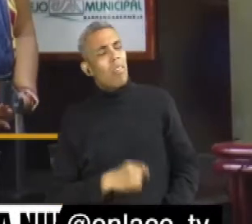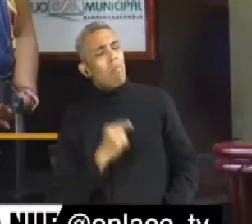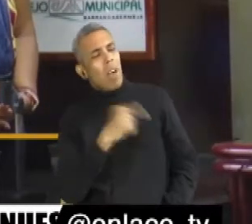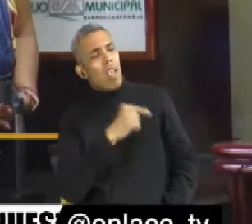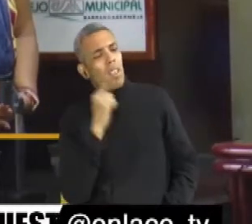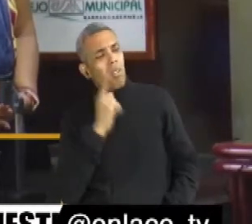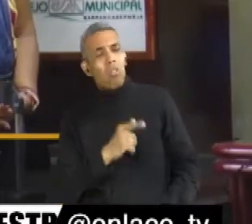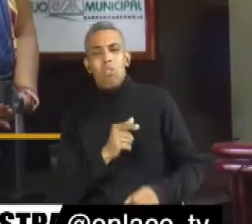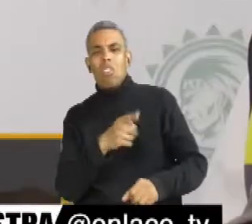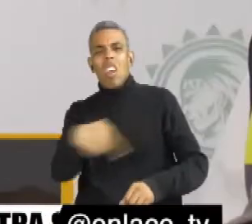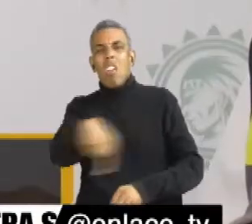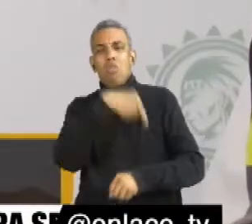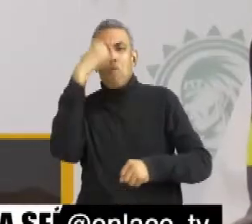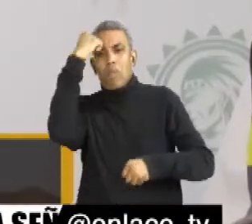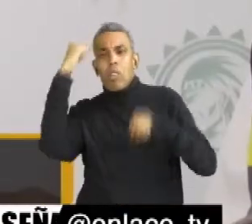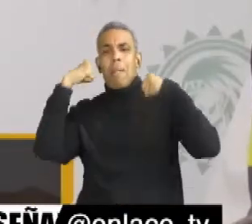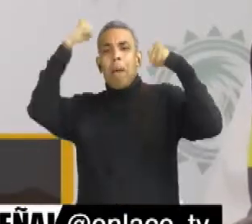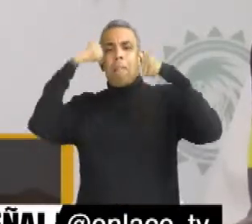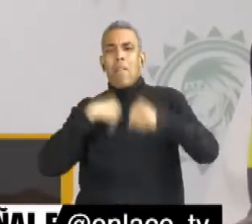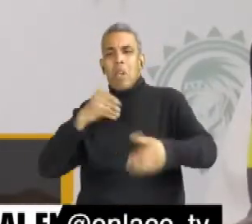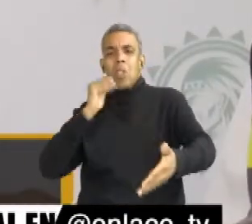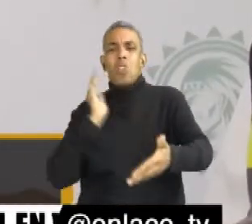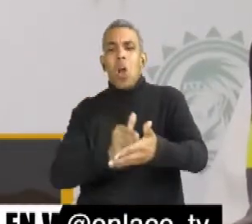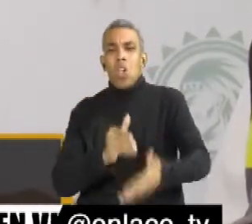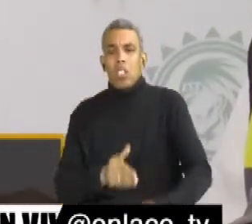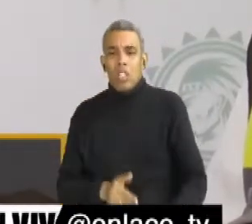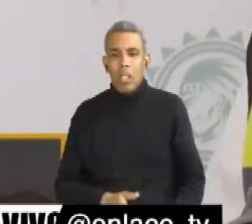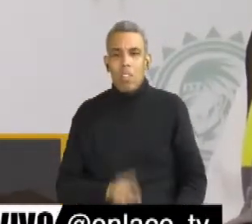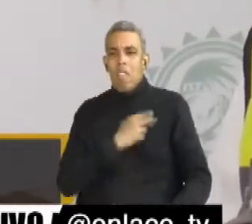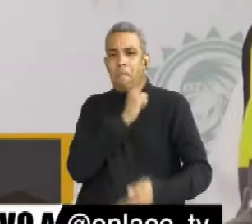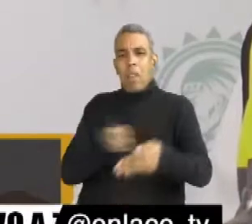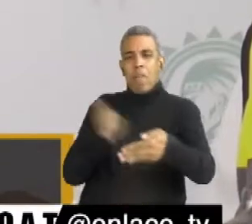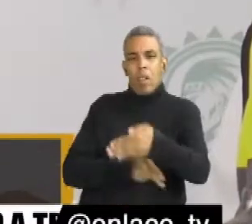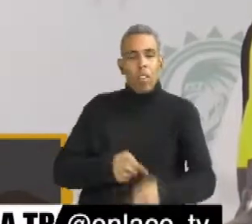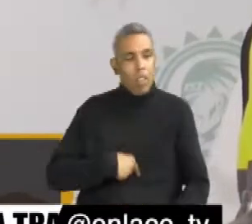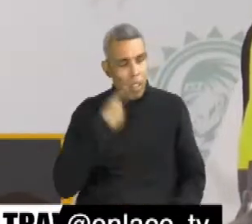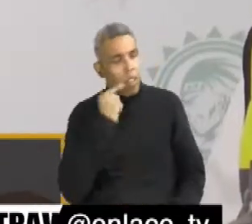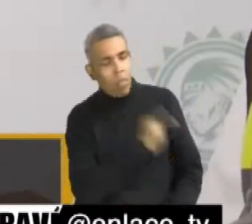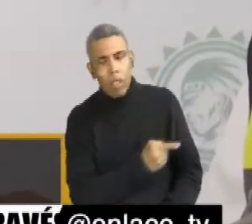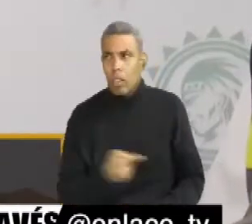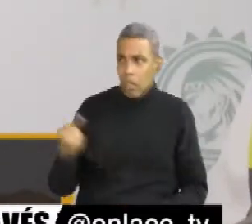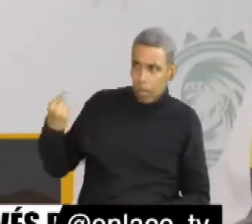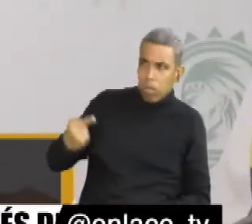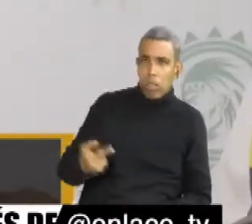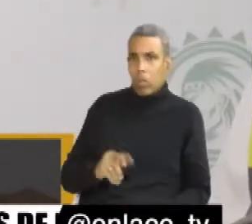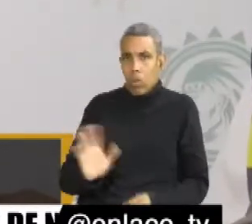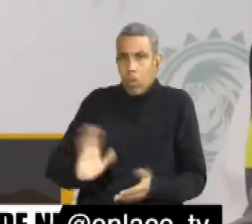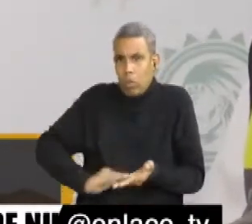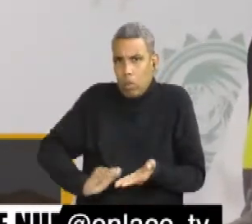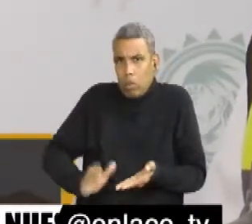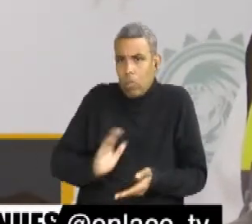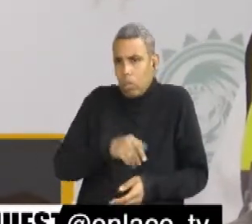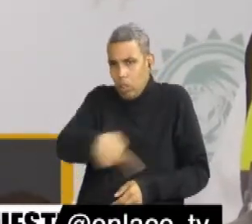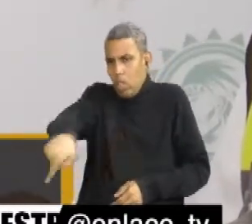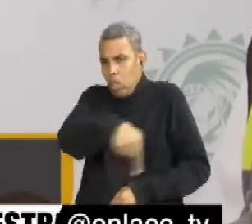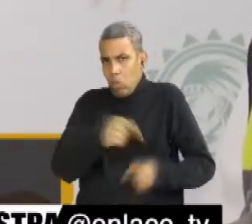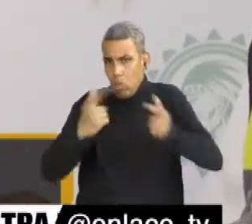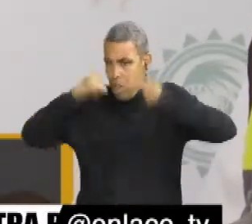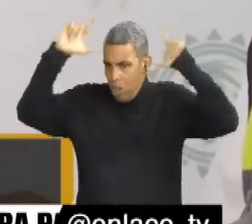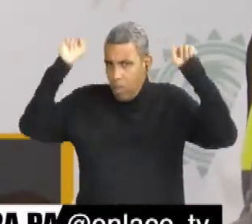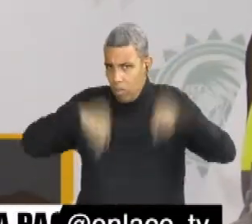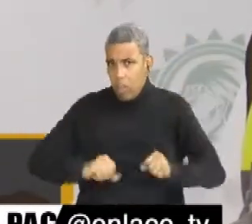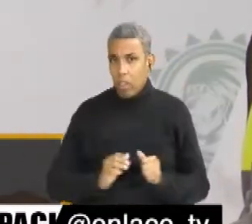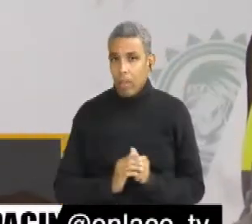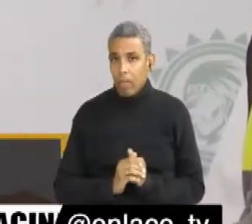tiempo. También debemos buscar la forma de mejorar el calendario escolar, que el calendario escolar nos permita recuperar, que los niños recuperen el